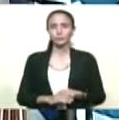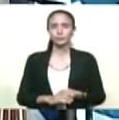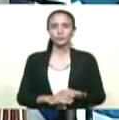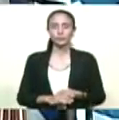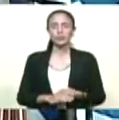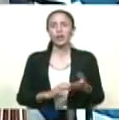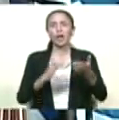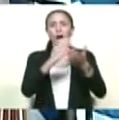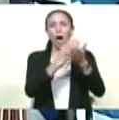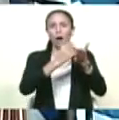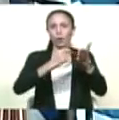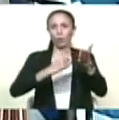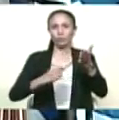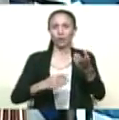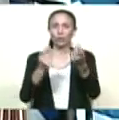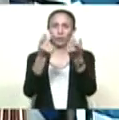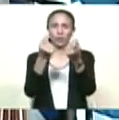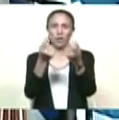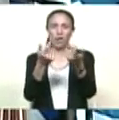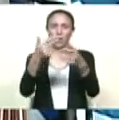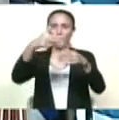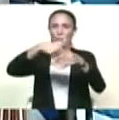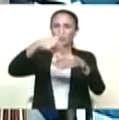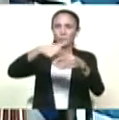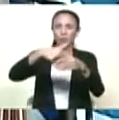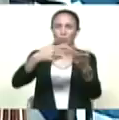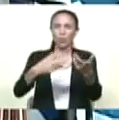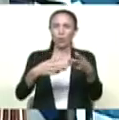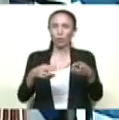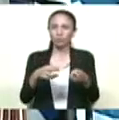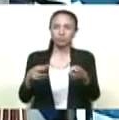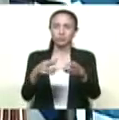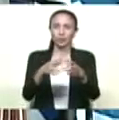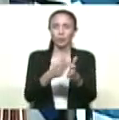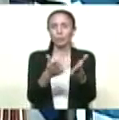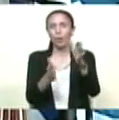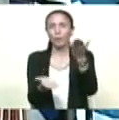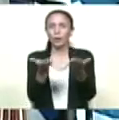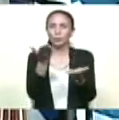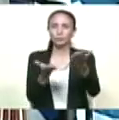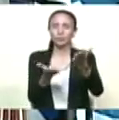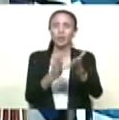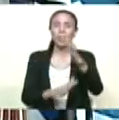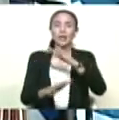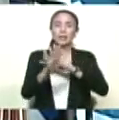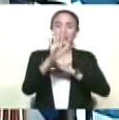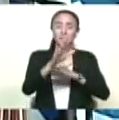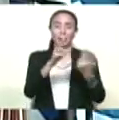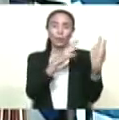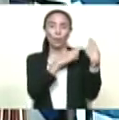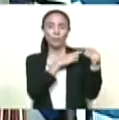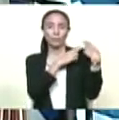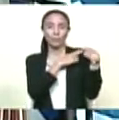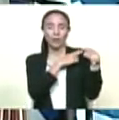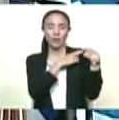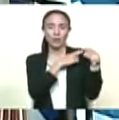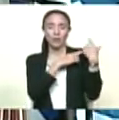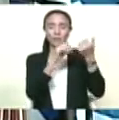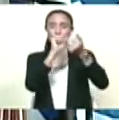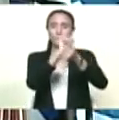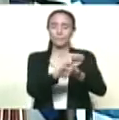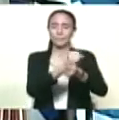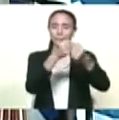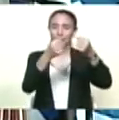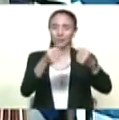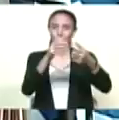contratos con sobreprecio la faja petrolífera del orinoco tiene el siguiente balance 5 gerentes detenidos 4 gerentes de